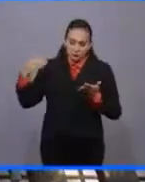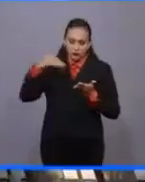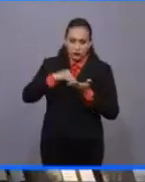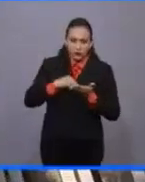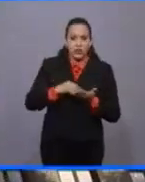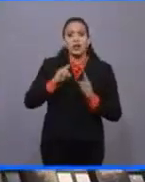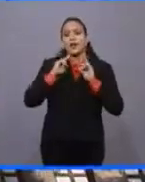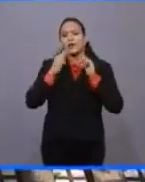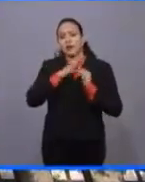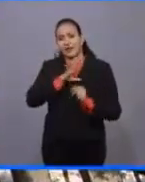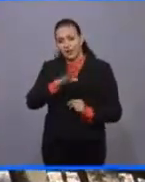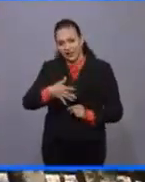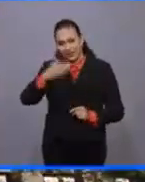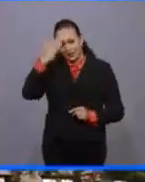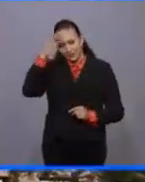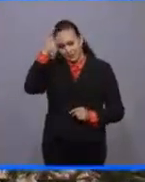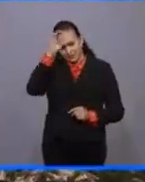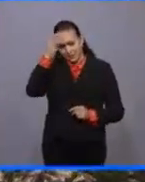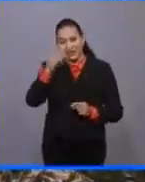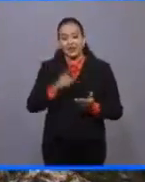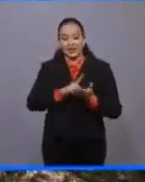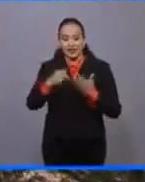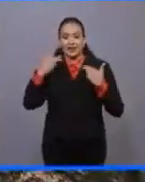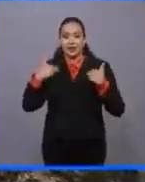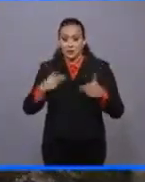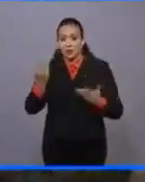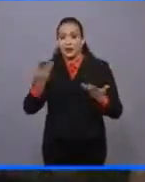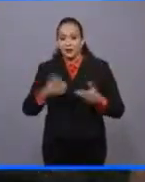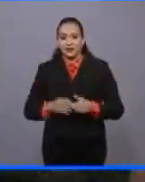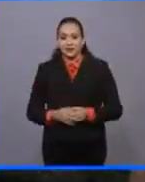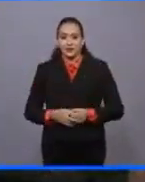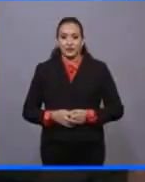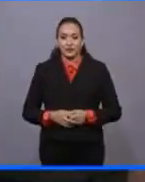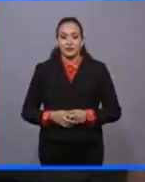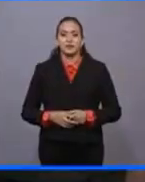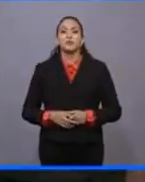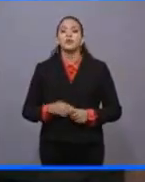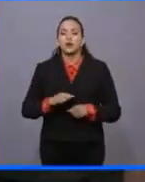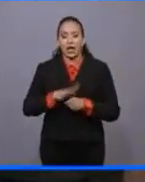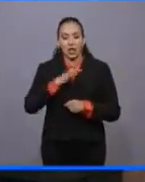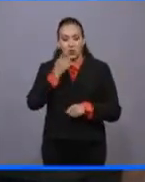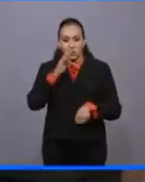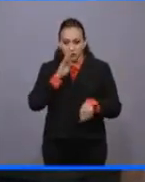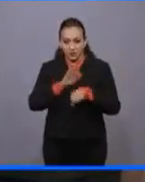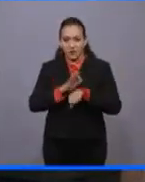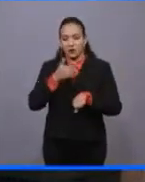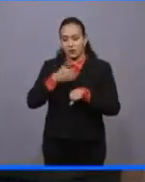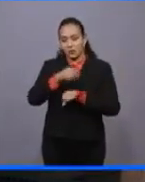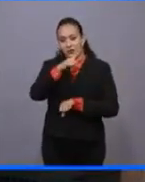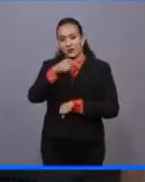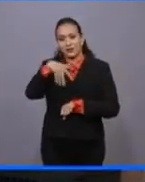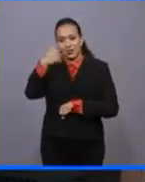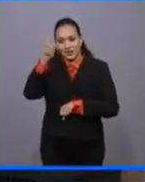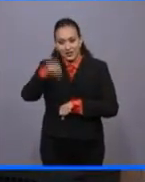la Unidad General de Conocimiento Científico y Derechos Humanos. Al resolver el amparo en revisión